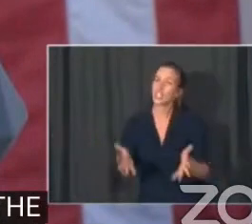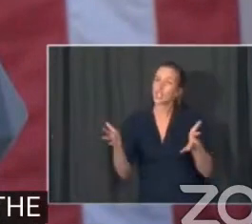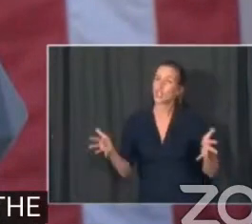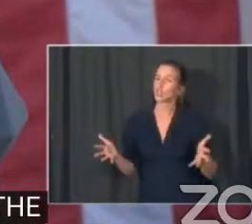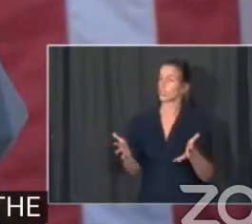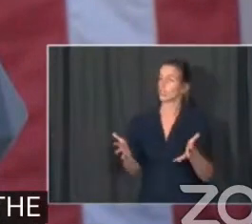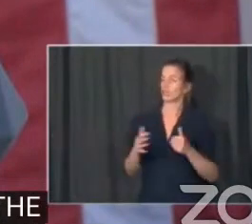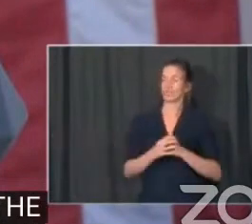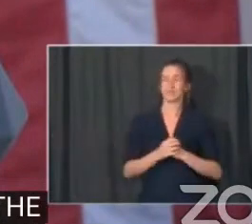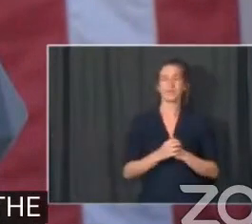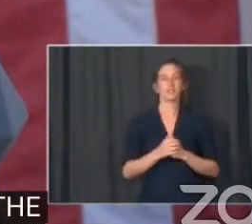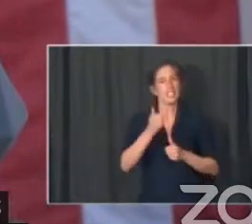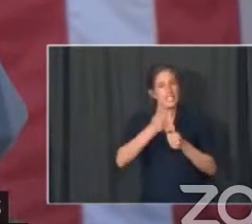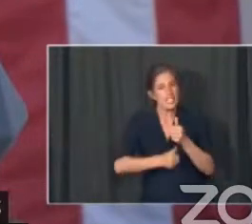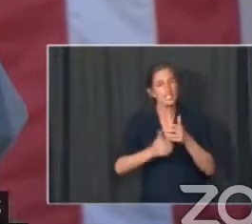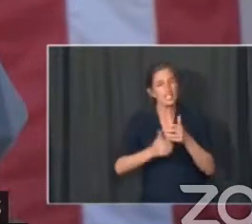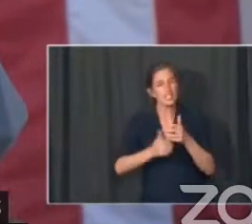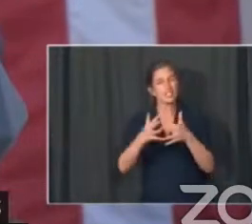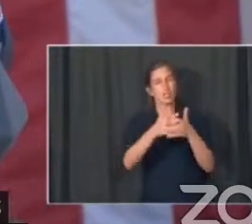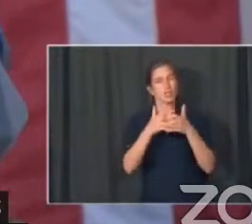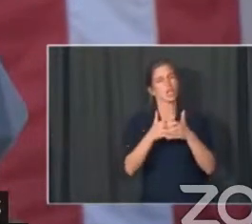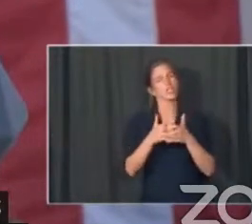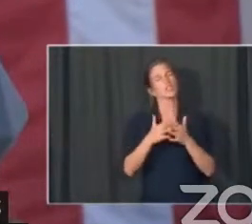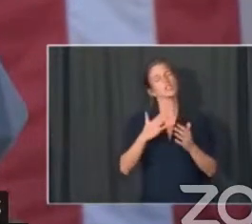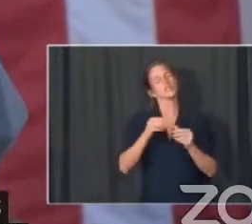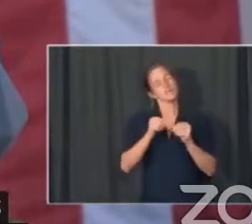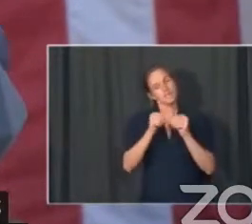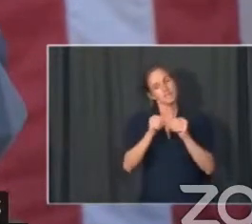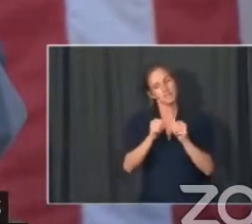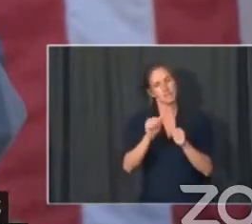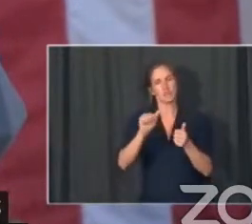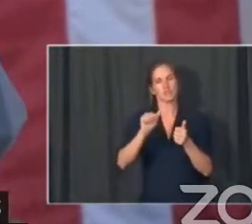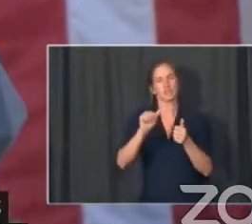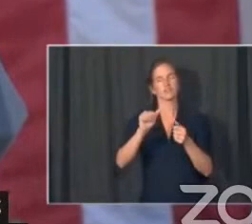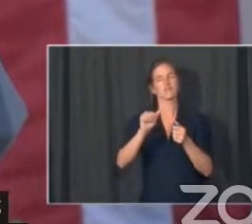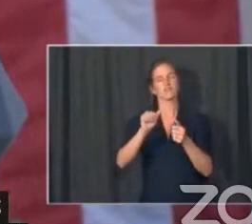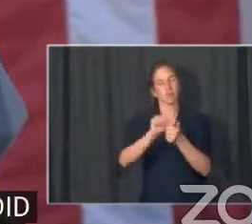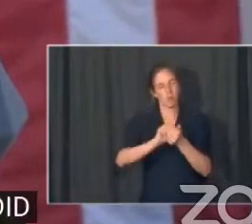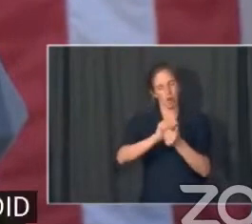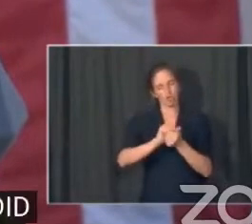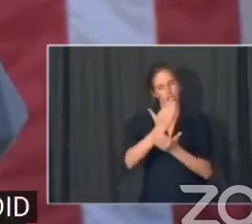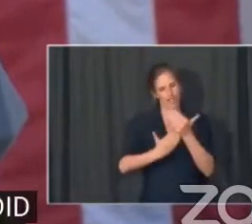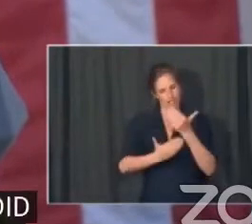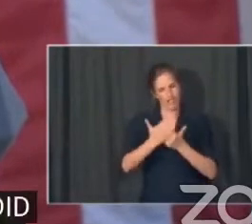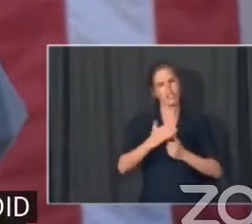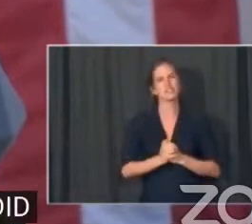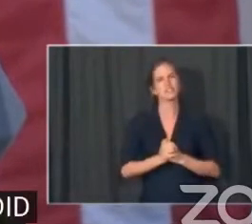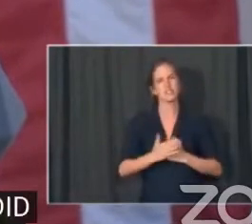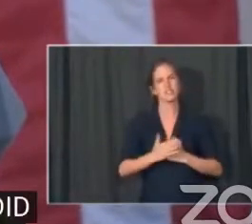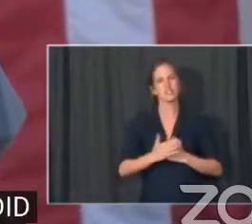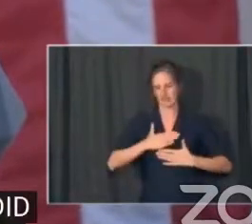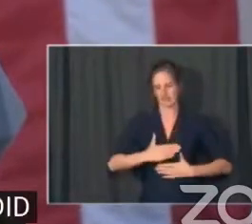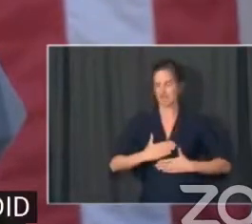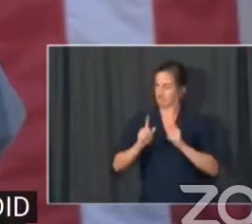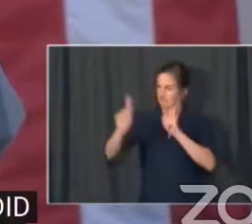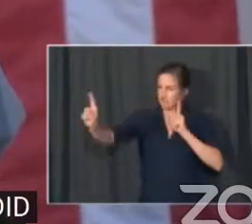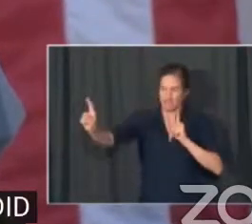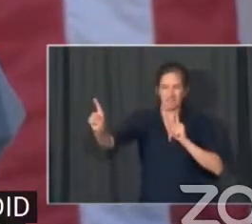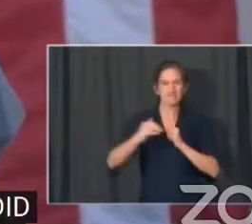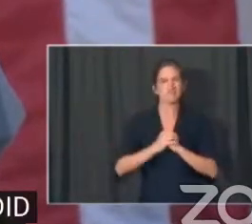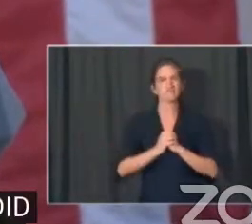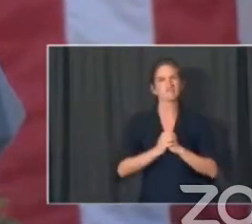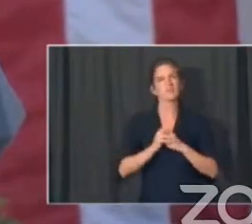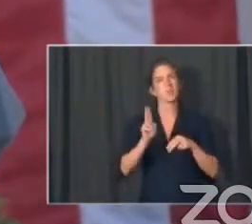have, aumentando continue to particularmente practice en good ciertas hygiene, comunidades wash your hands, alrededor de América. practice social distancing, wear a mask when